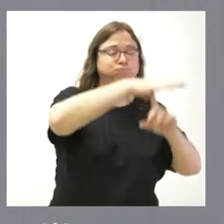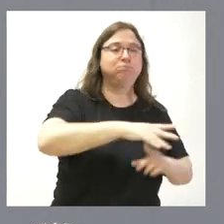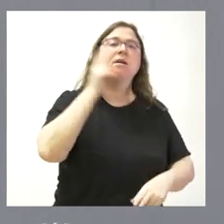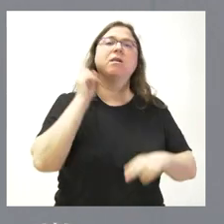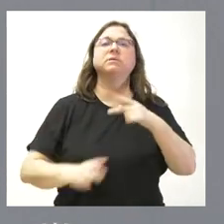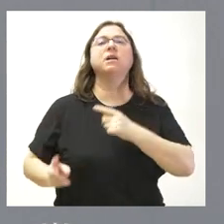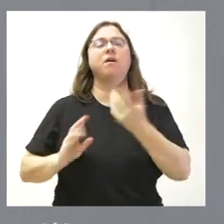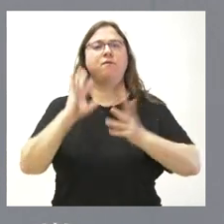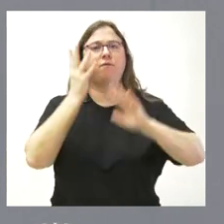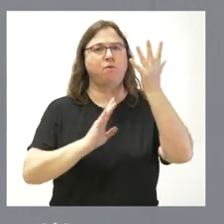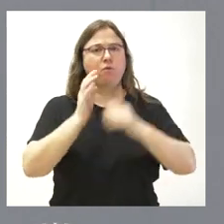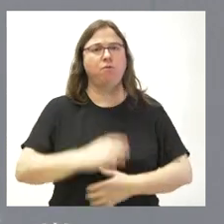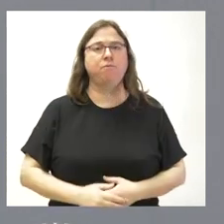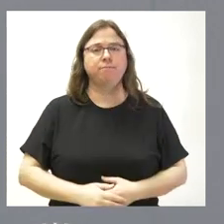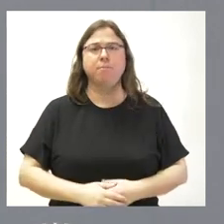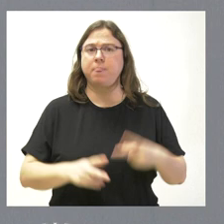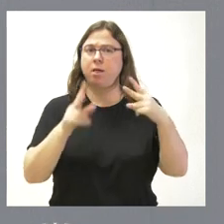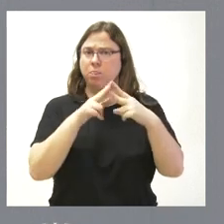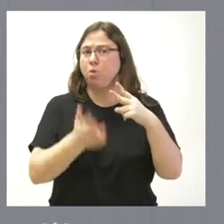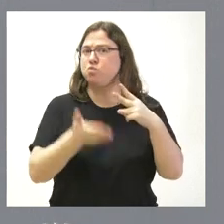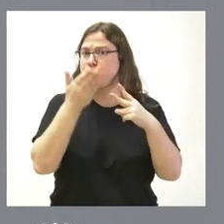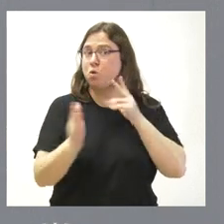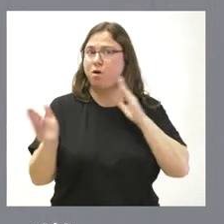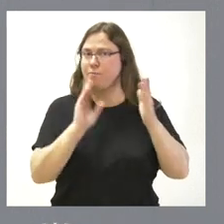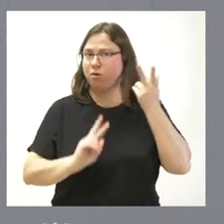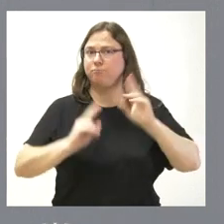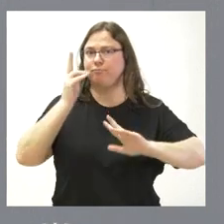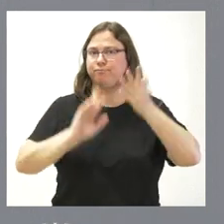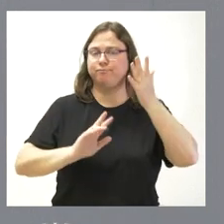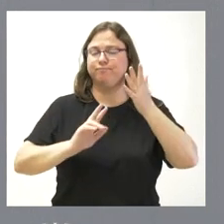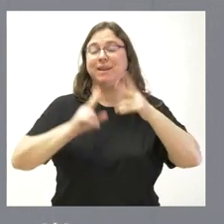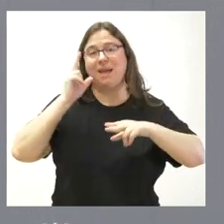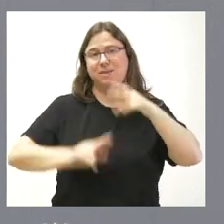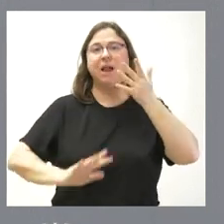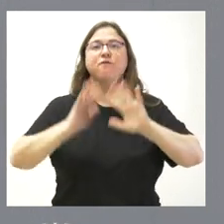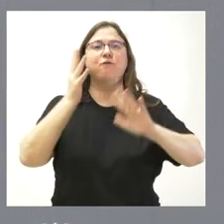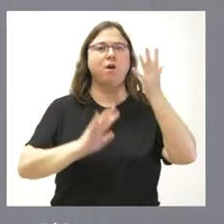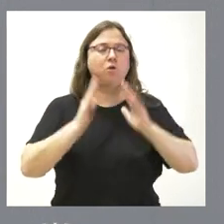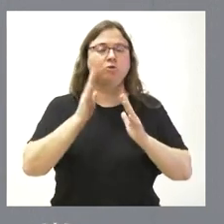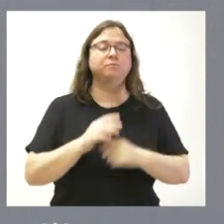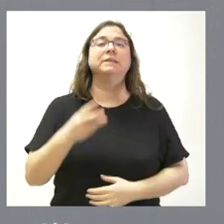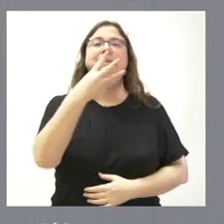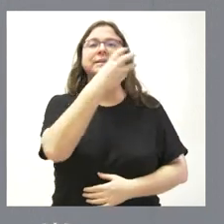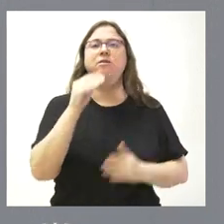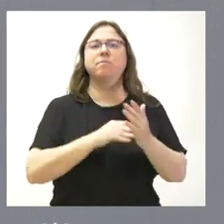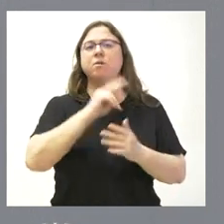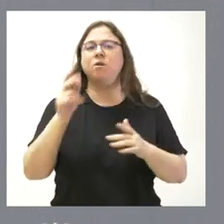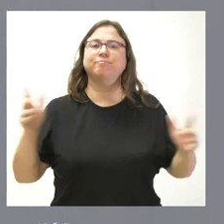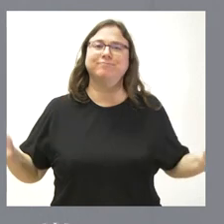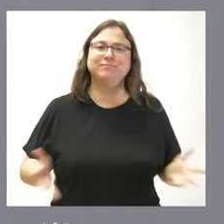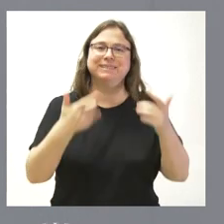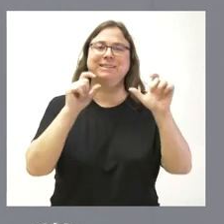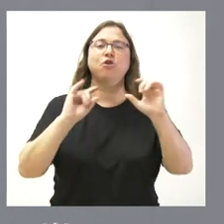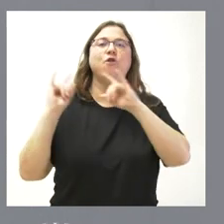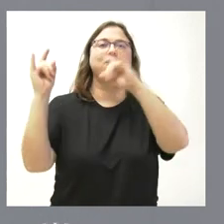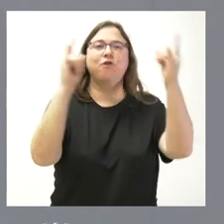incendios dos importantes actuaciones en época de incendios en materia preventiva 300,000 para promocionar el sector forestal con